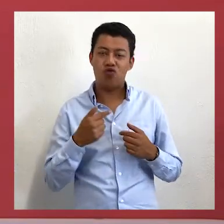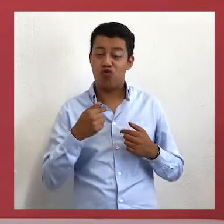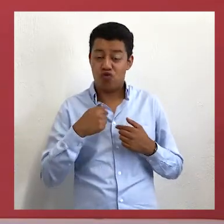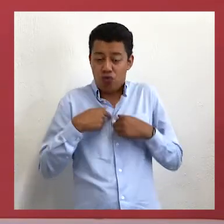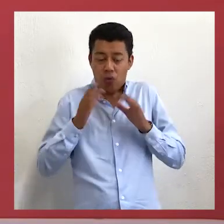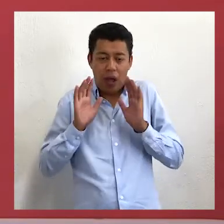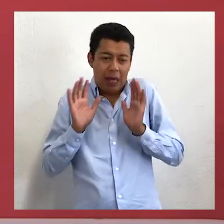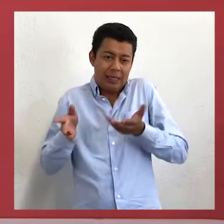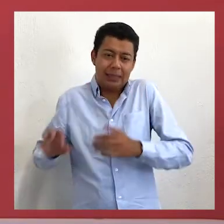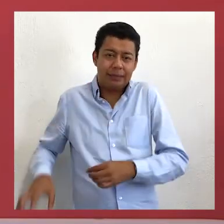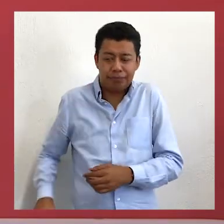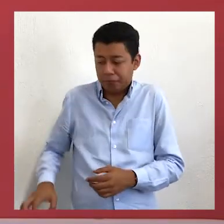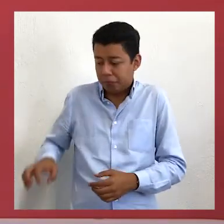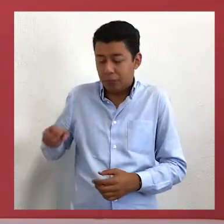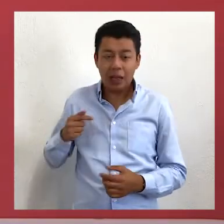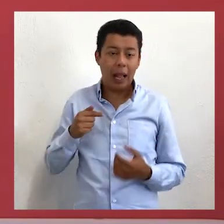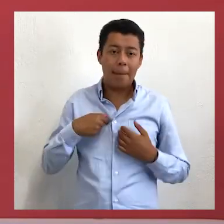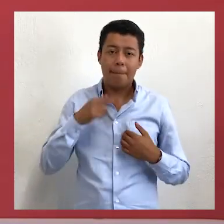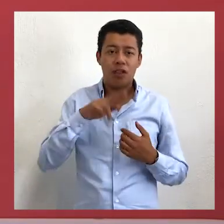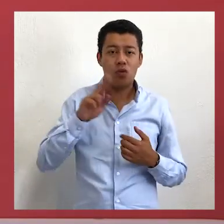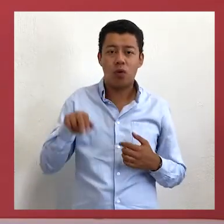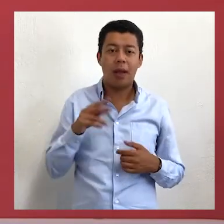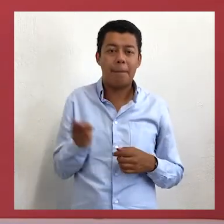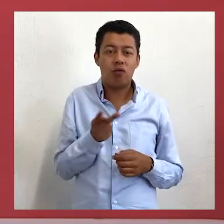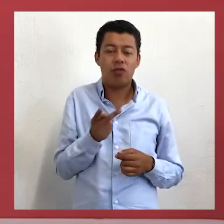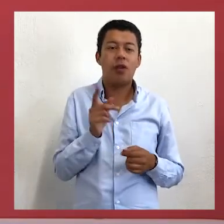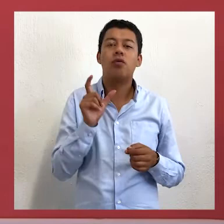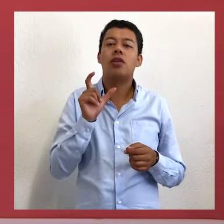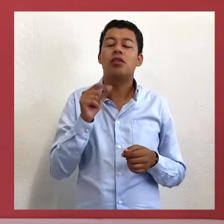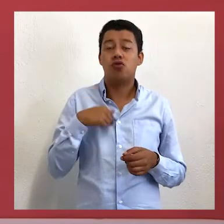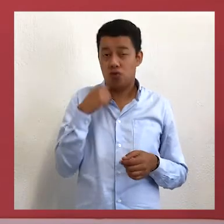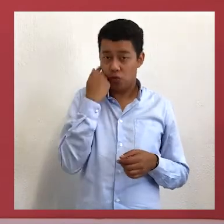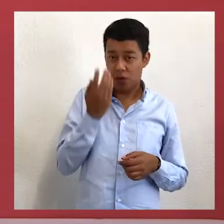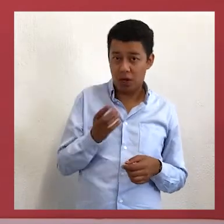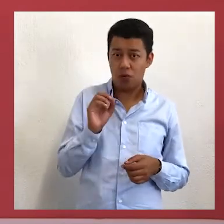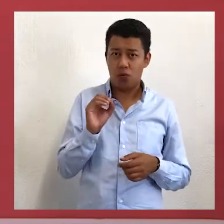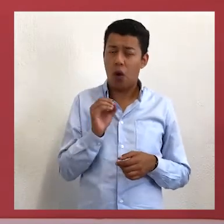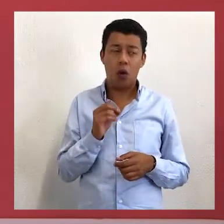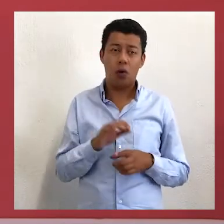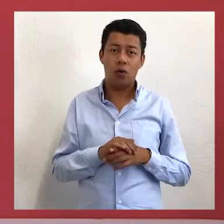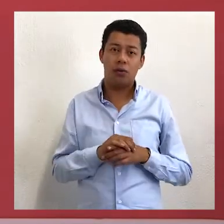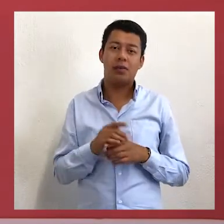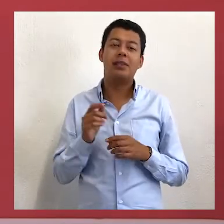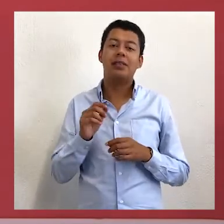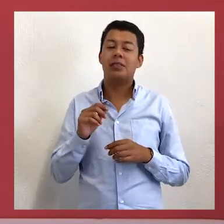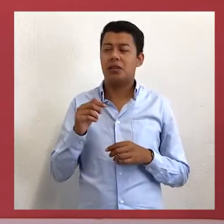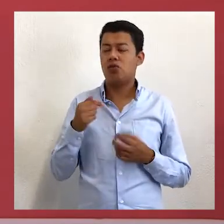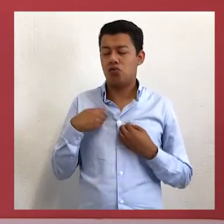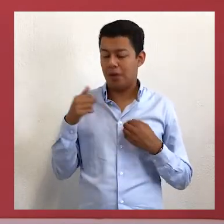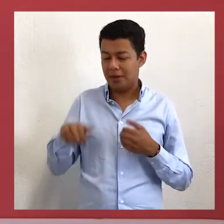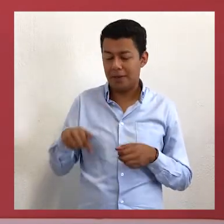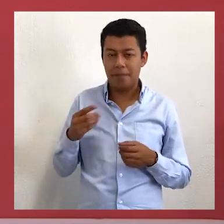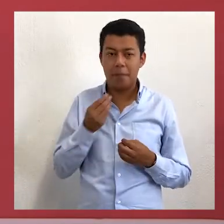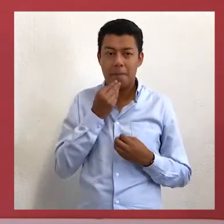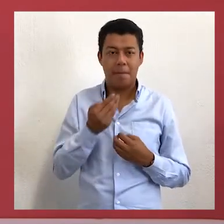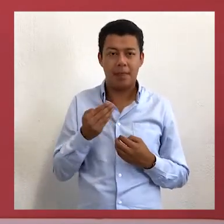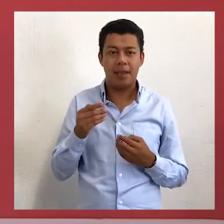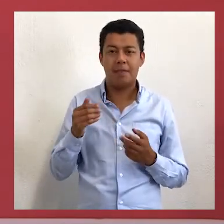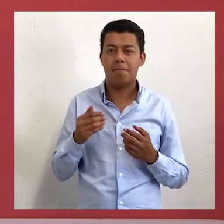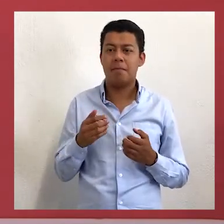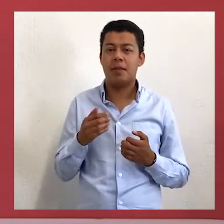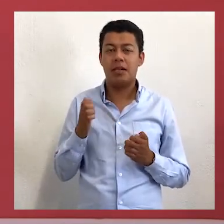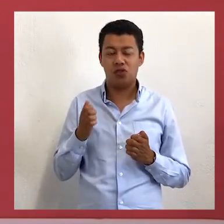decir, así crecí yo, a mí nunca me preguntaron si quería hacerlo o si no quería hacerlo, y aquí estoy y me va bien. Probablemente